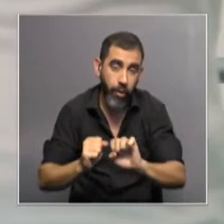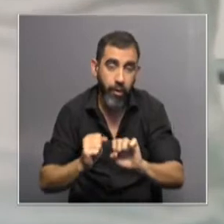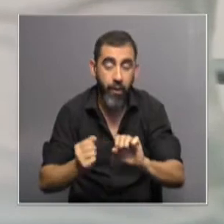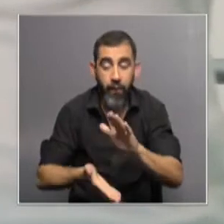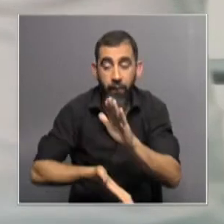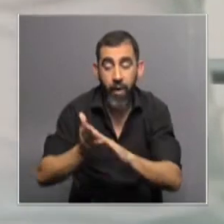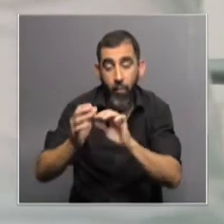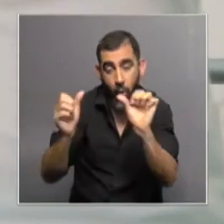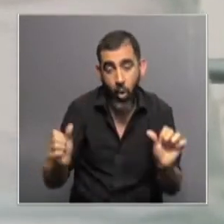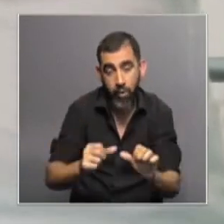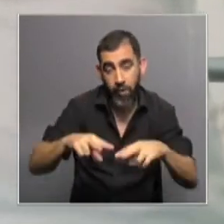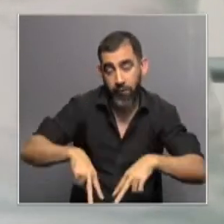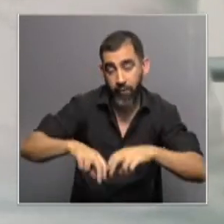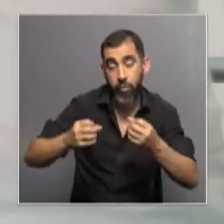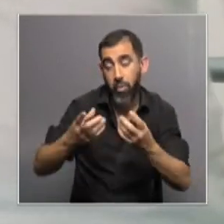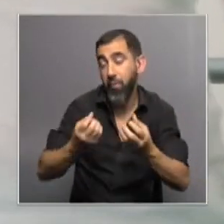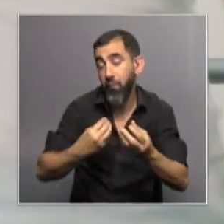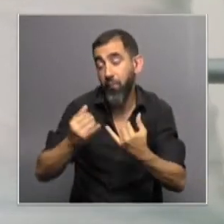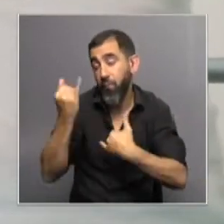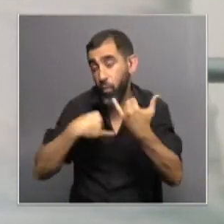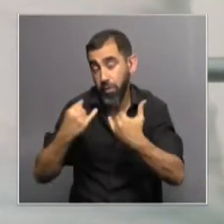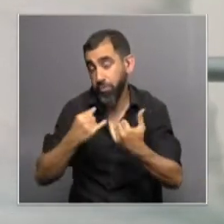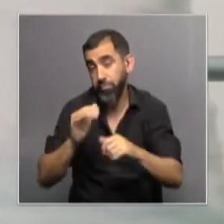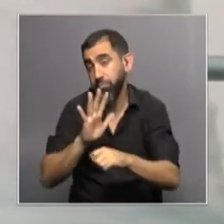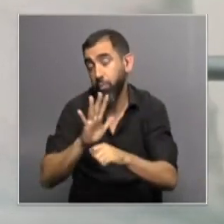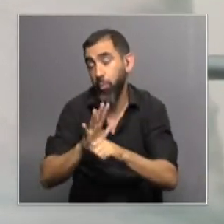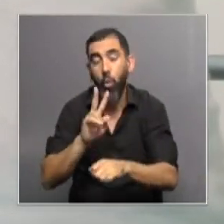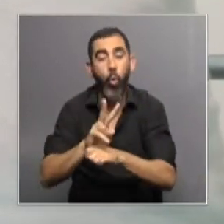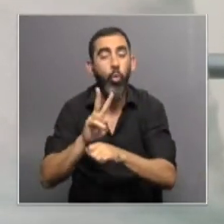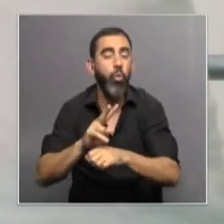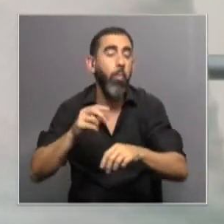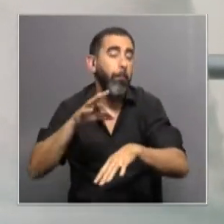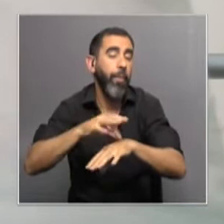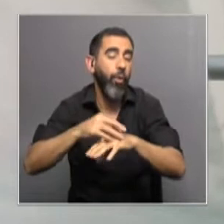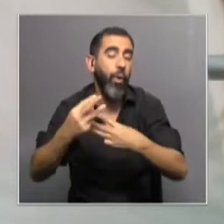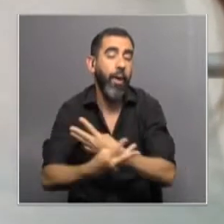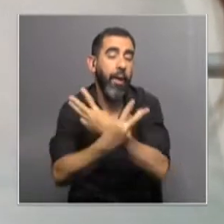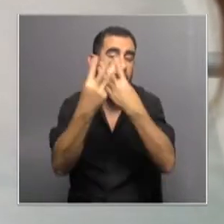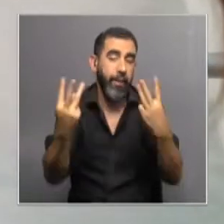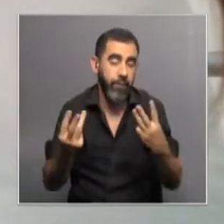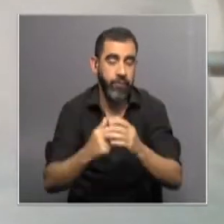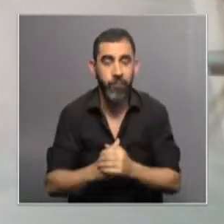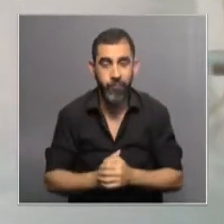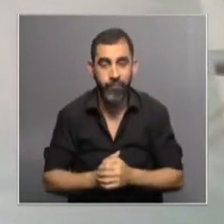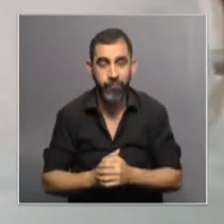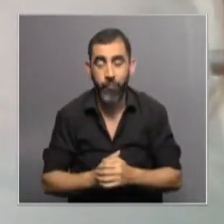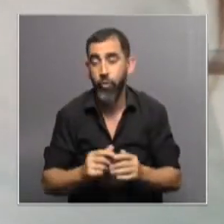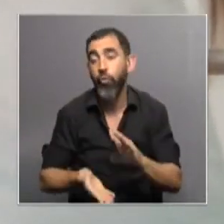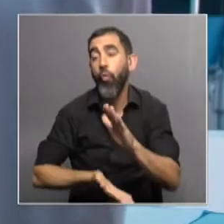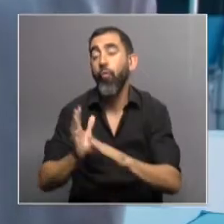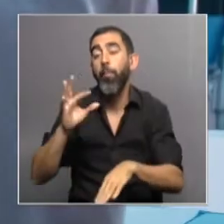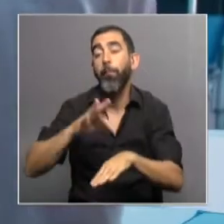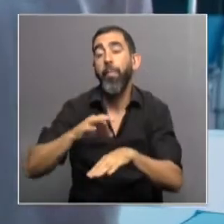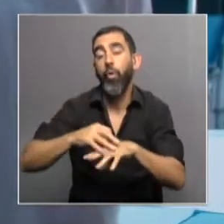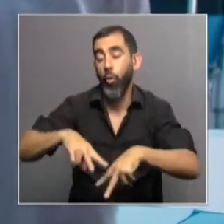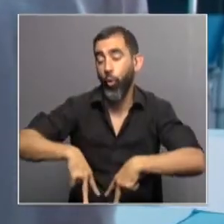tener el exoma porque es una información más es como tener un chequeo médico general de algo o uno no va al médico a